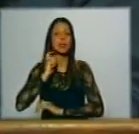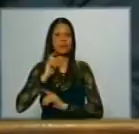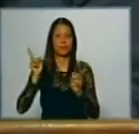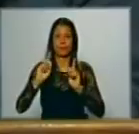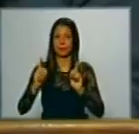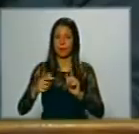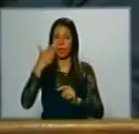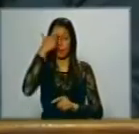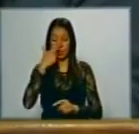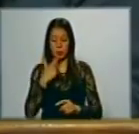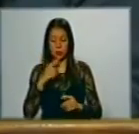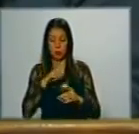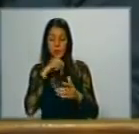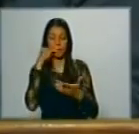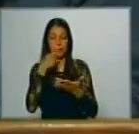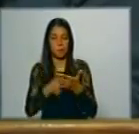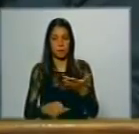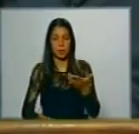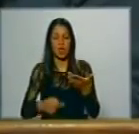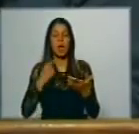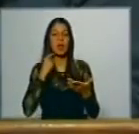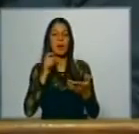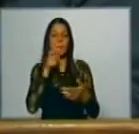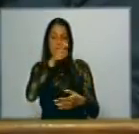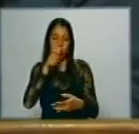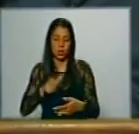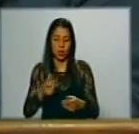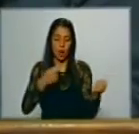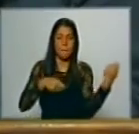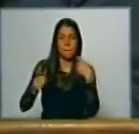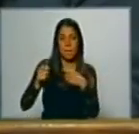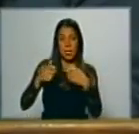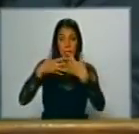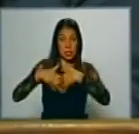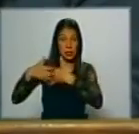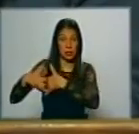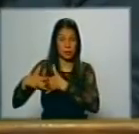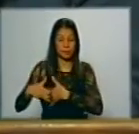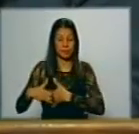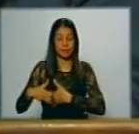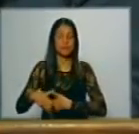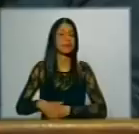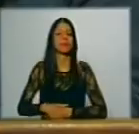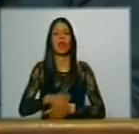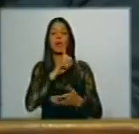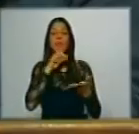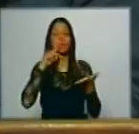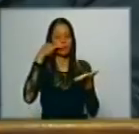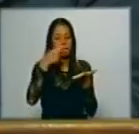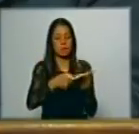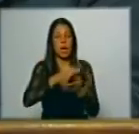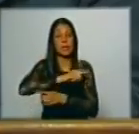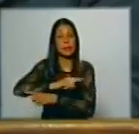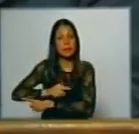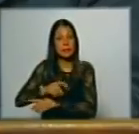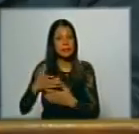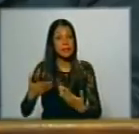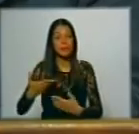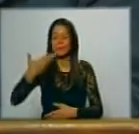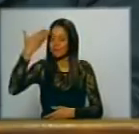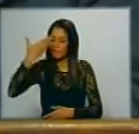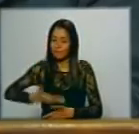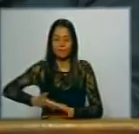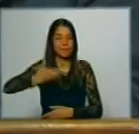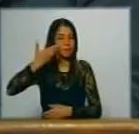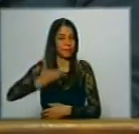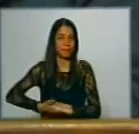de Personas que Desarrollan Actividades Económicas. La inscripción es requisito